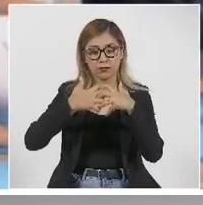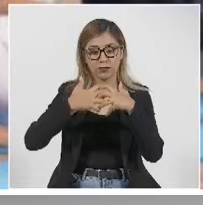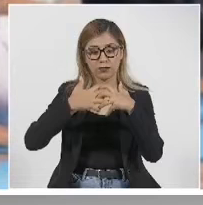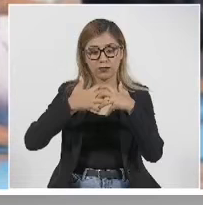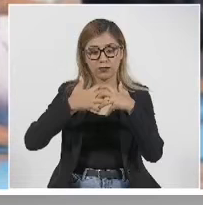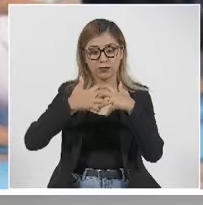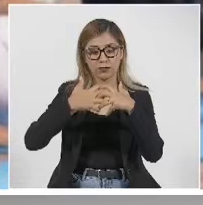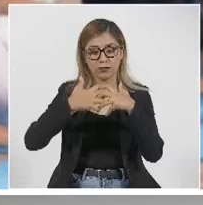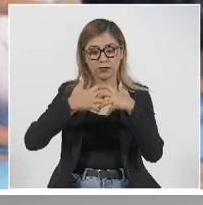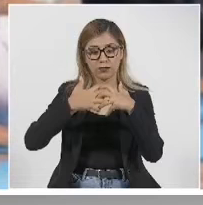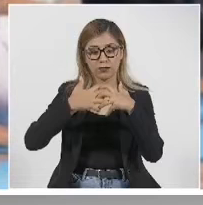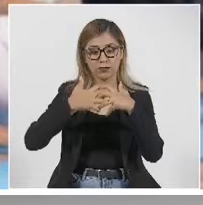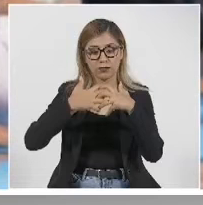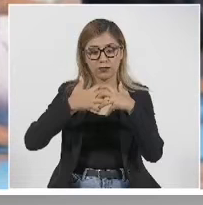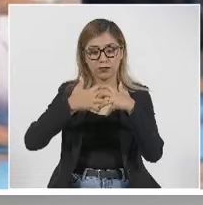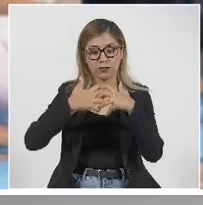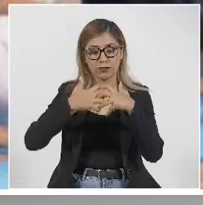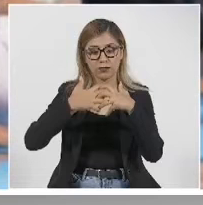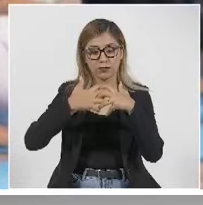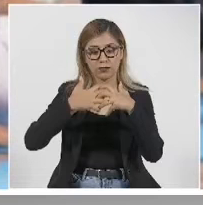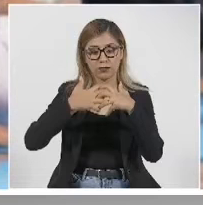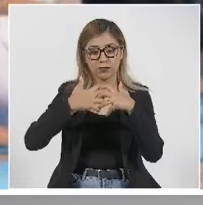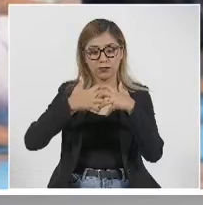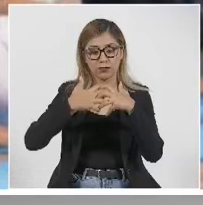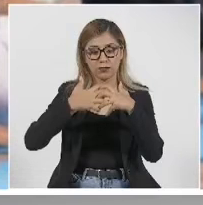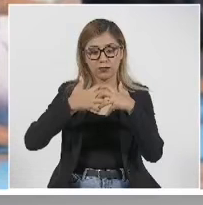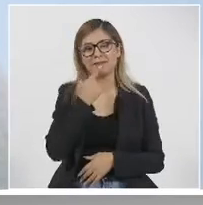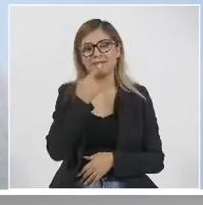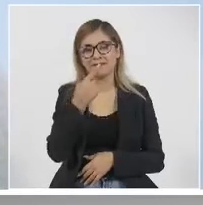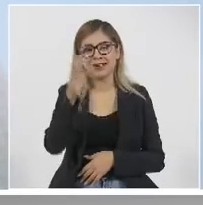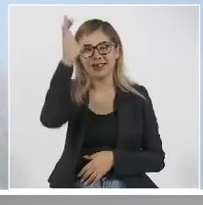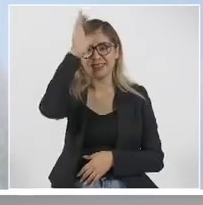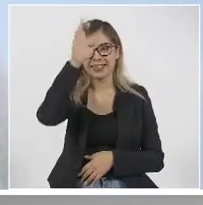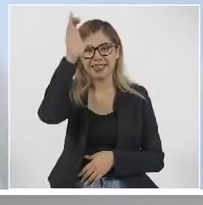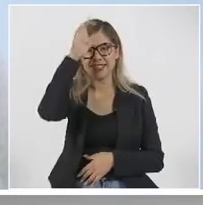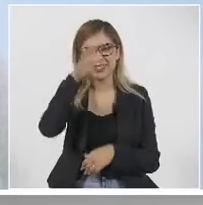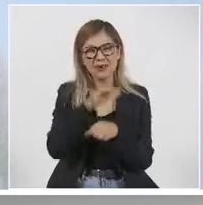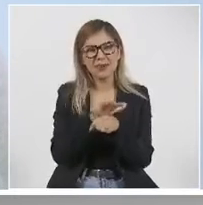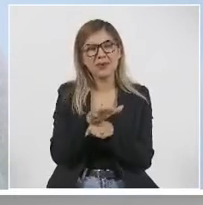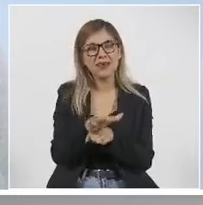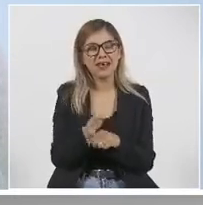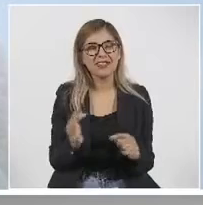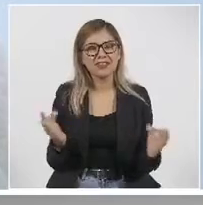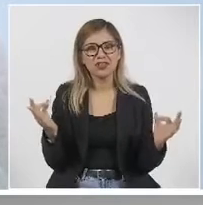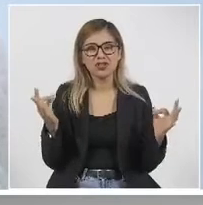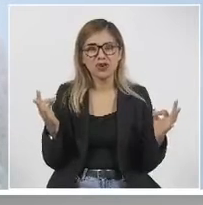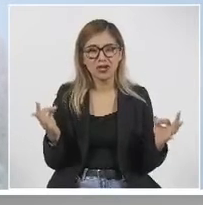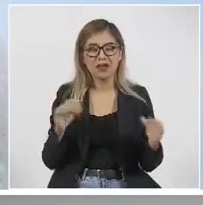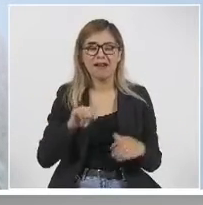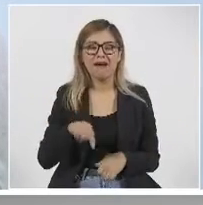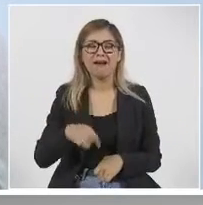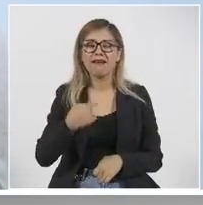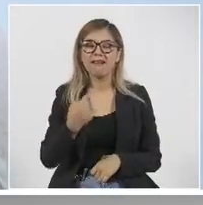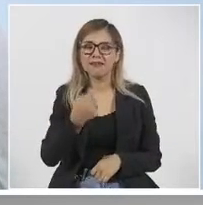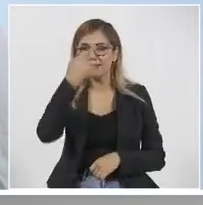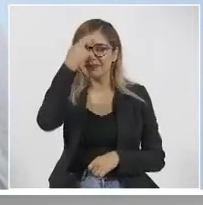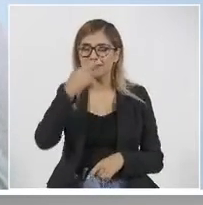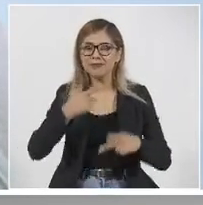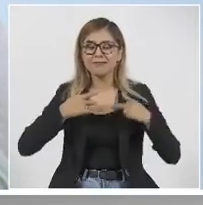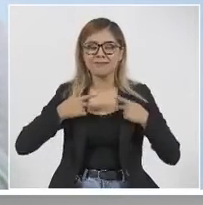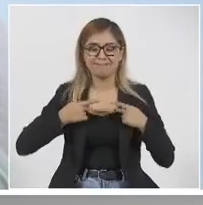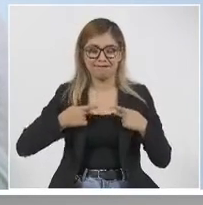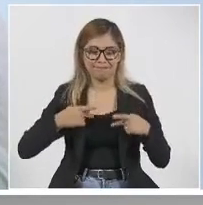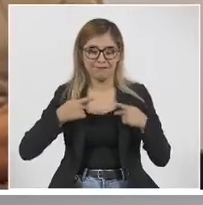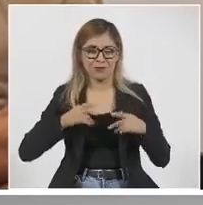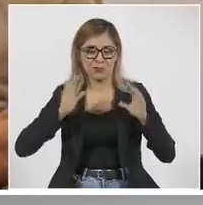pueden potencializar, ¿sí? Es cuando decimos que la ciencia del yoga realmente tiene su efectividad para que nuestro cuerpo